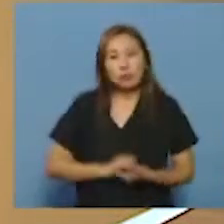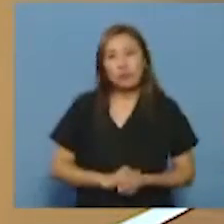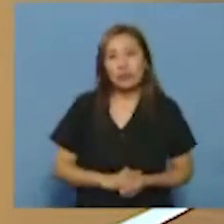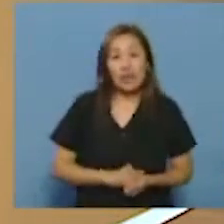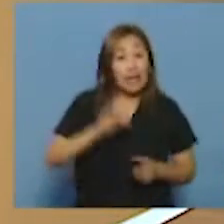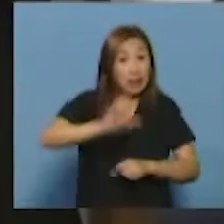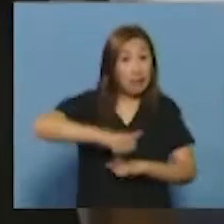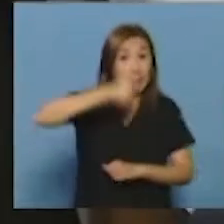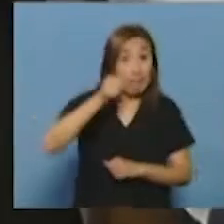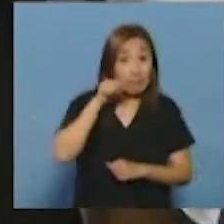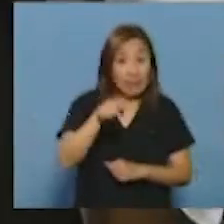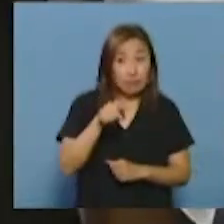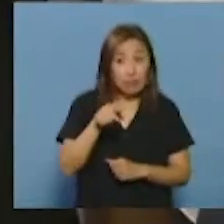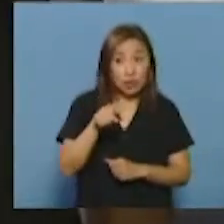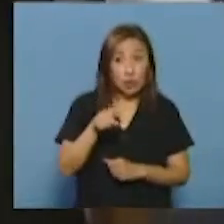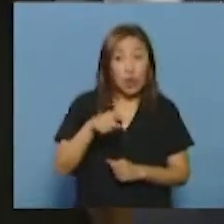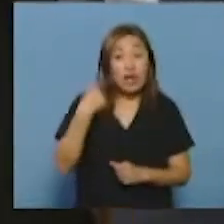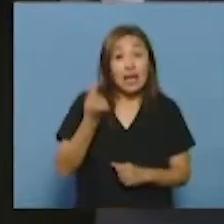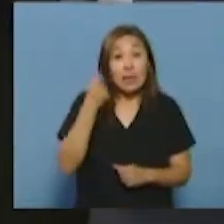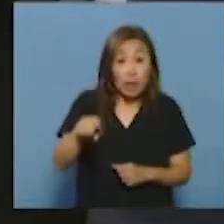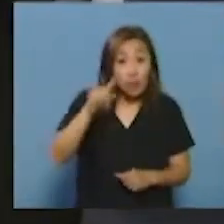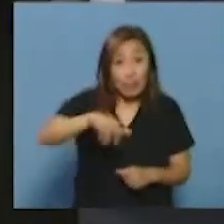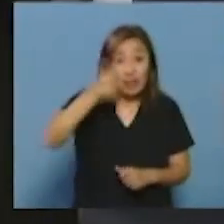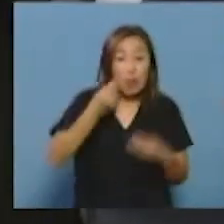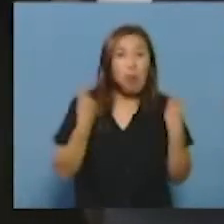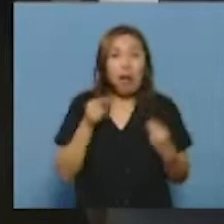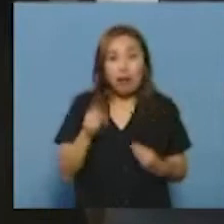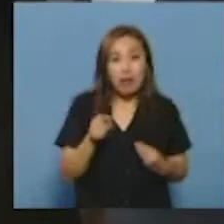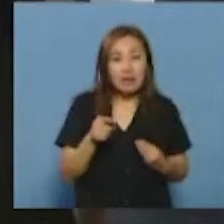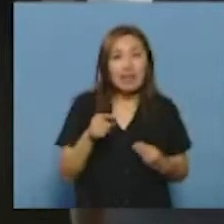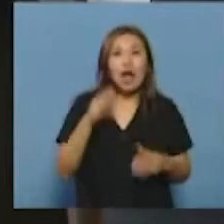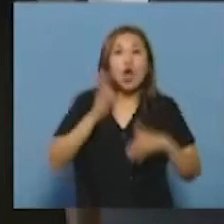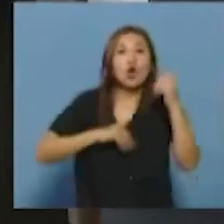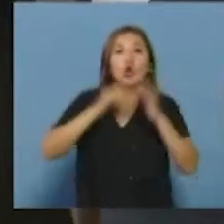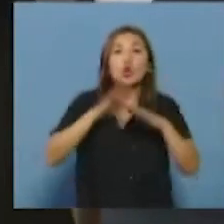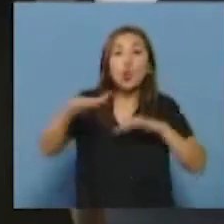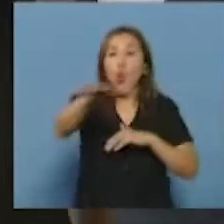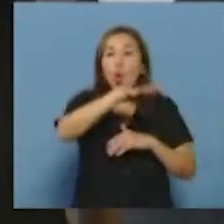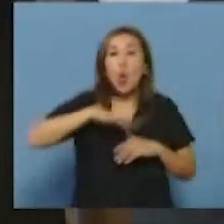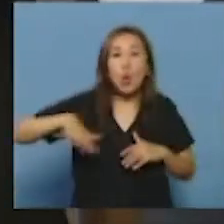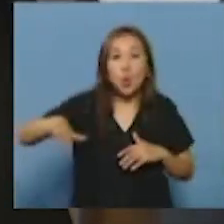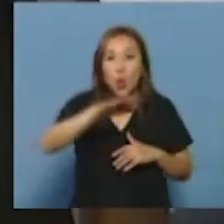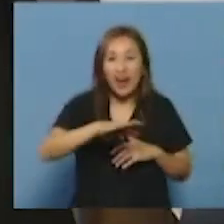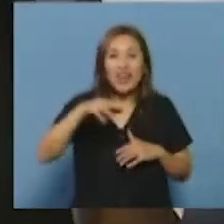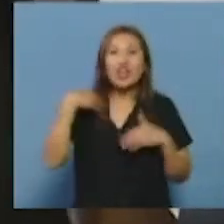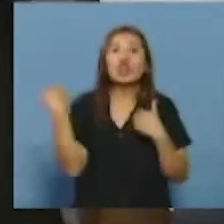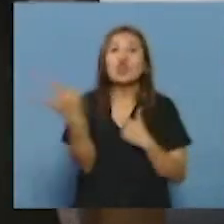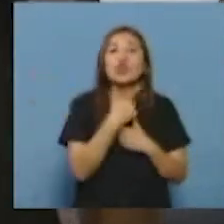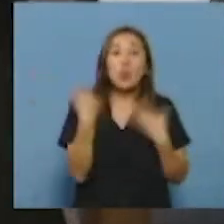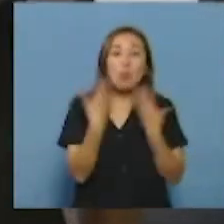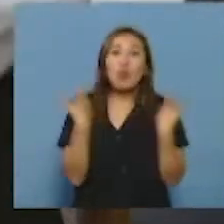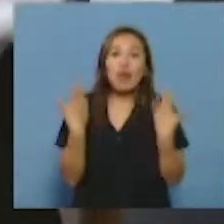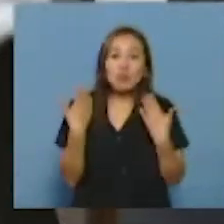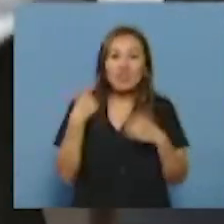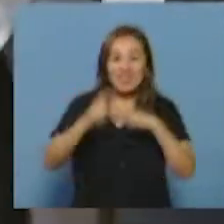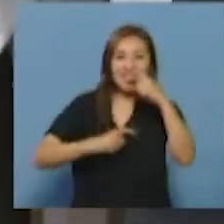el premio, la finalidad inicial del premio era la realización de un espacio físico en el cual nosotros podamos desarrollar